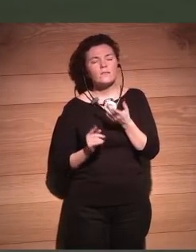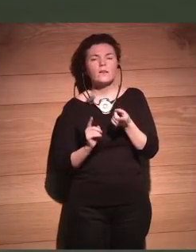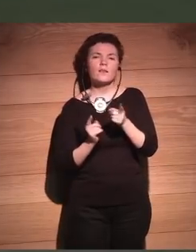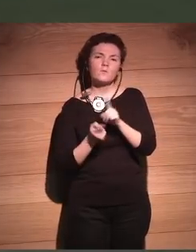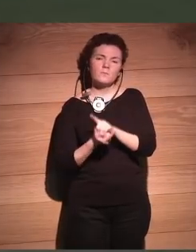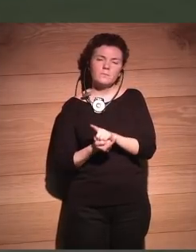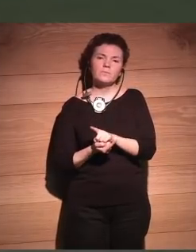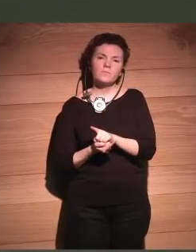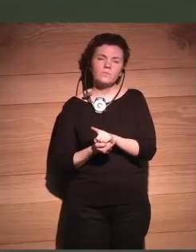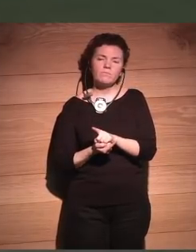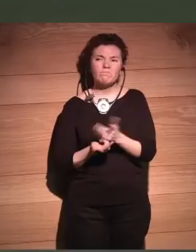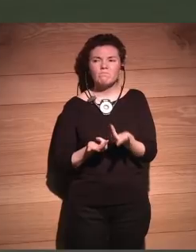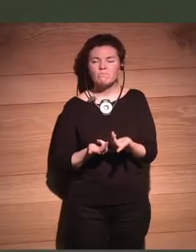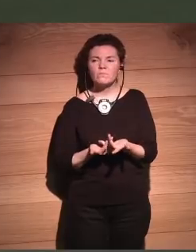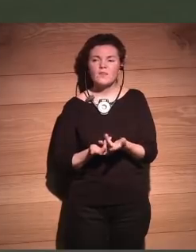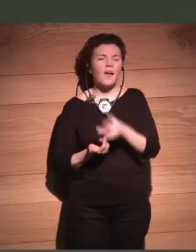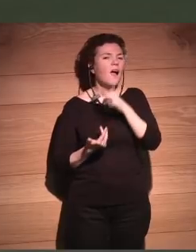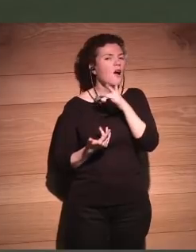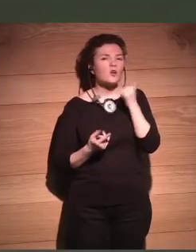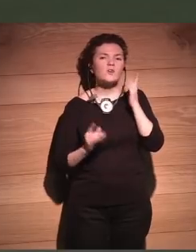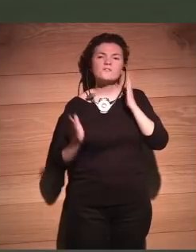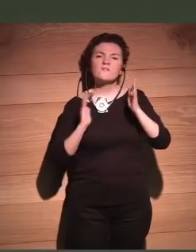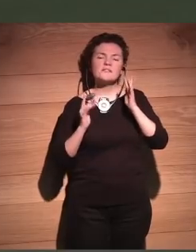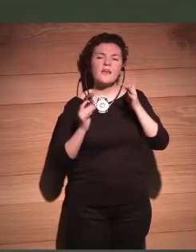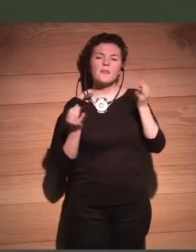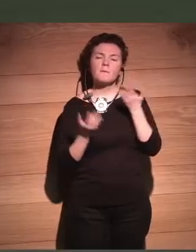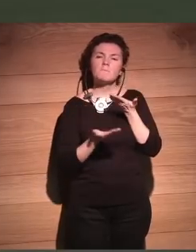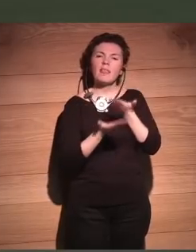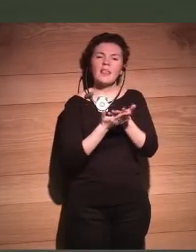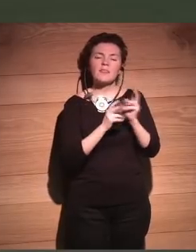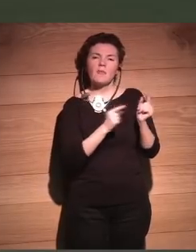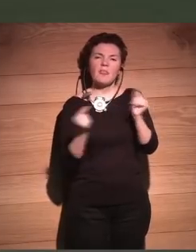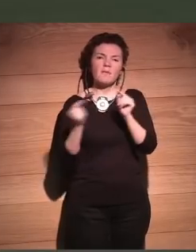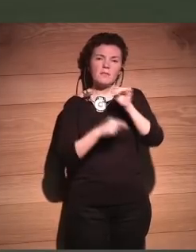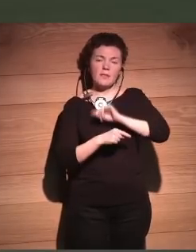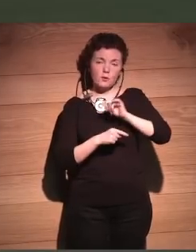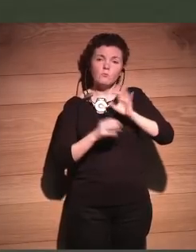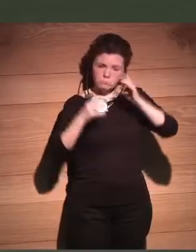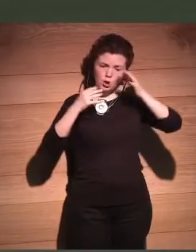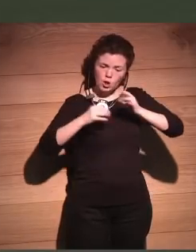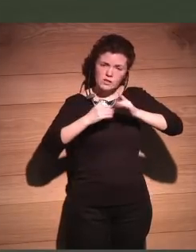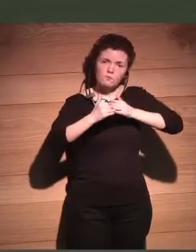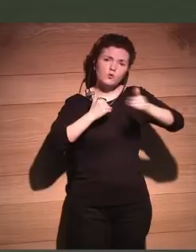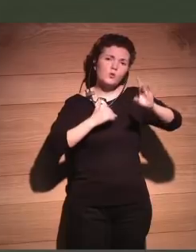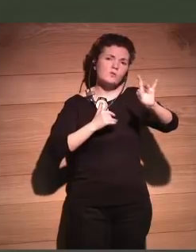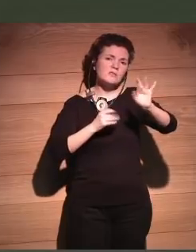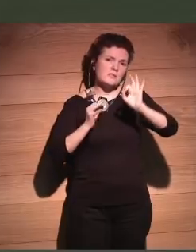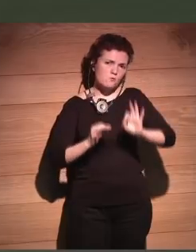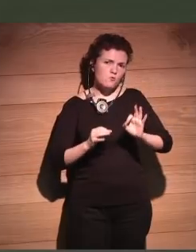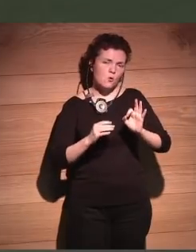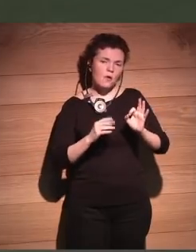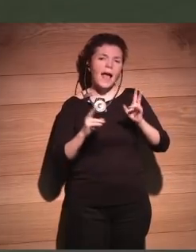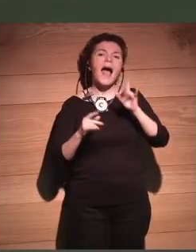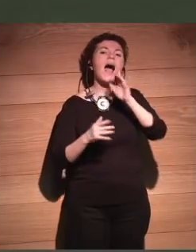cambiar. Es decir, creo que no estamos ahora mismo en una fase en la que debamos plantearnos esto. Lógicamente, en el futuro sí que nos lo plantearemos.